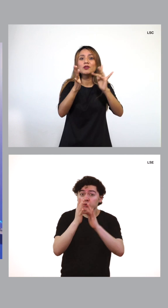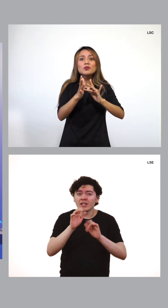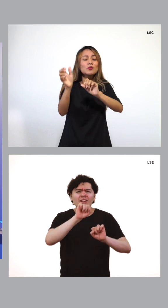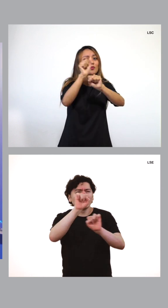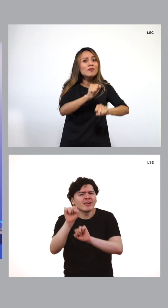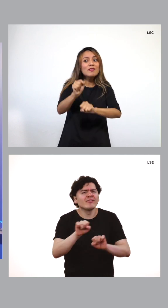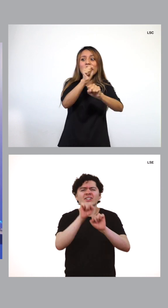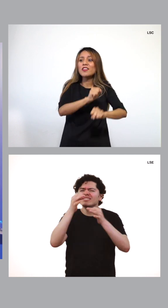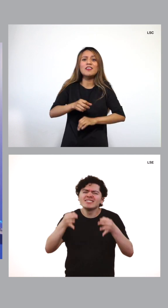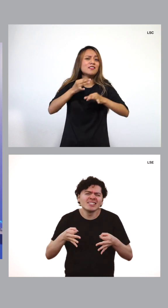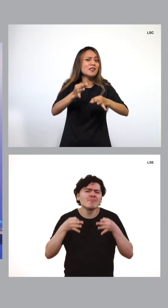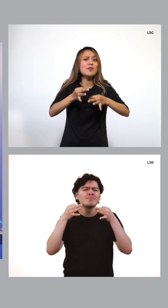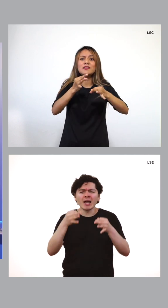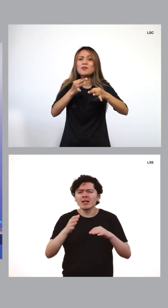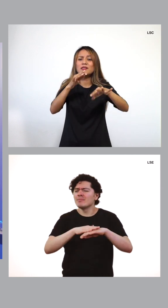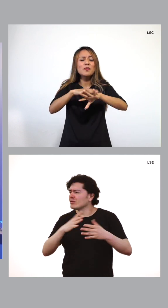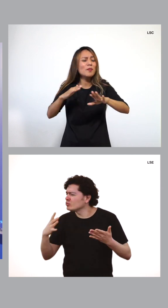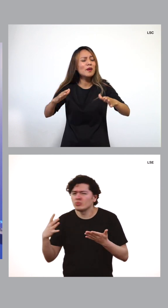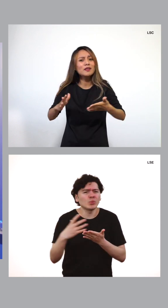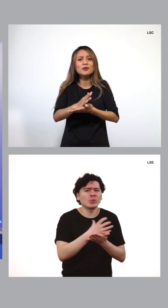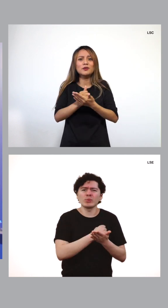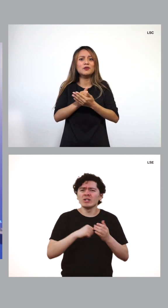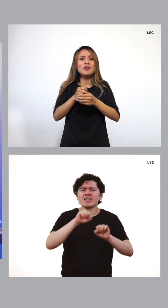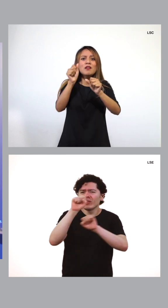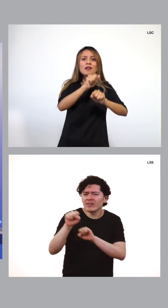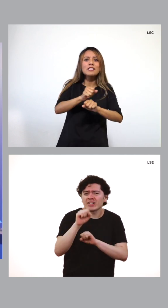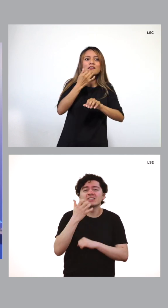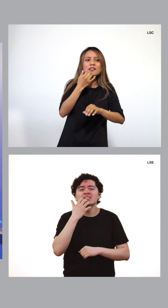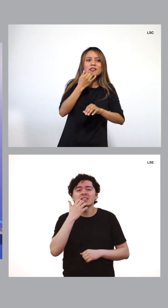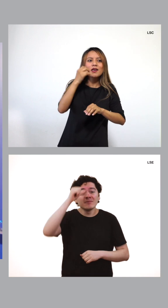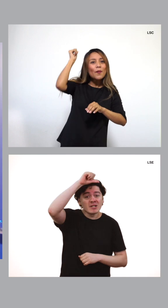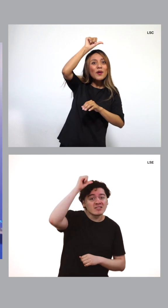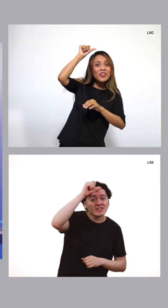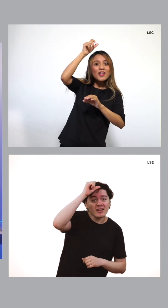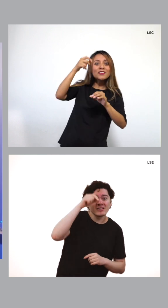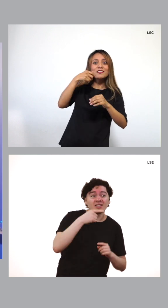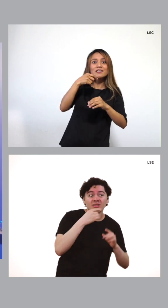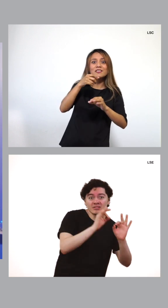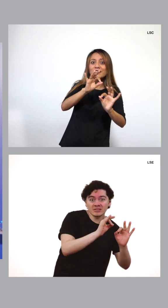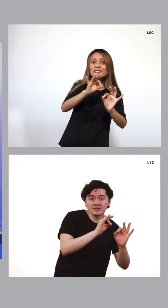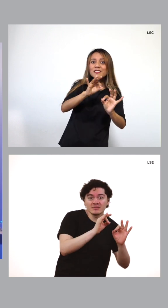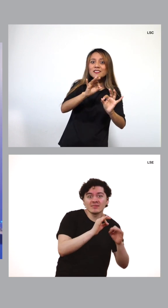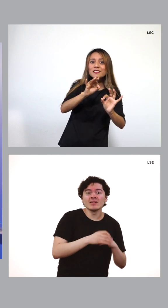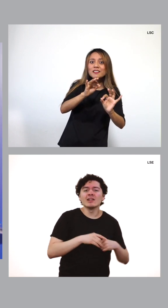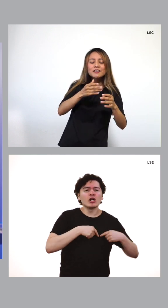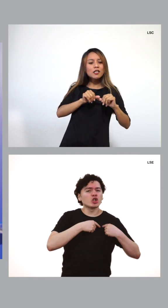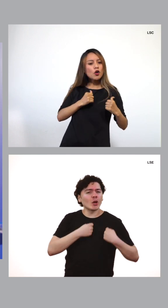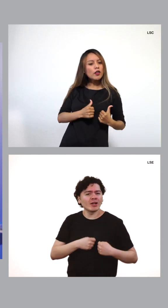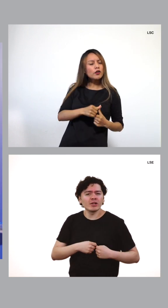constantemente a las personas. Si realmente era el Mesías, si realmente representaba el corazón del